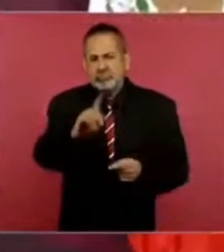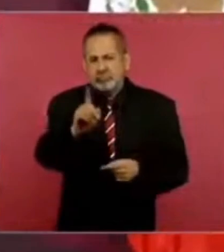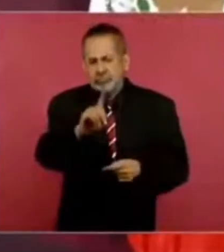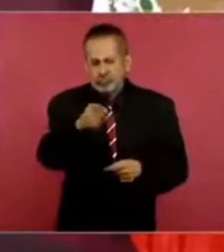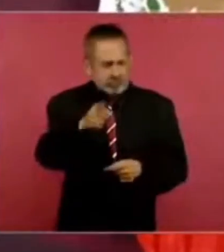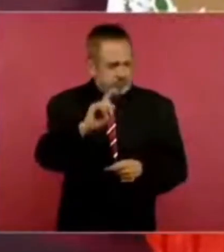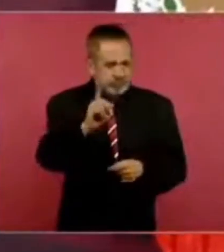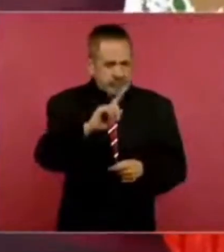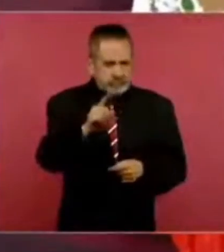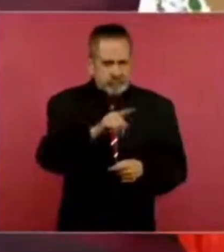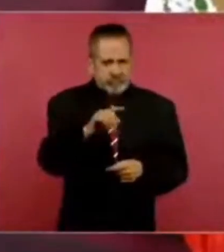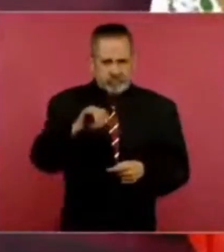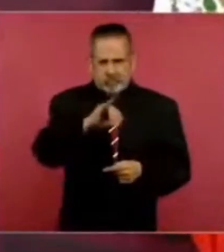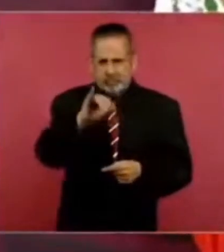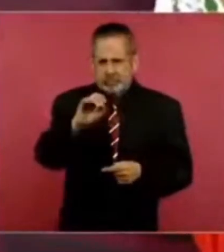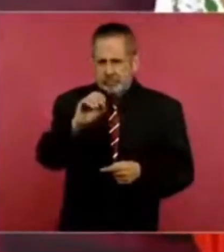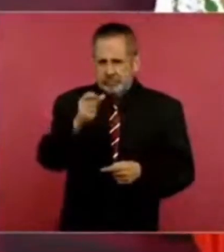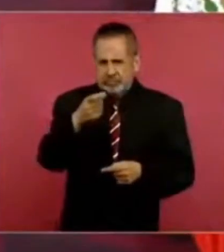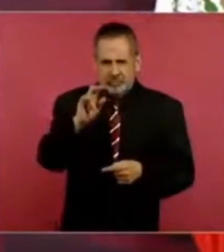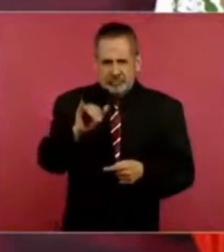no, el de Joaquín es